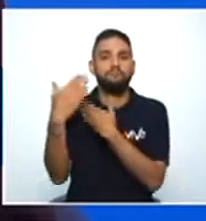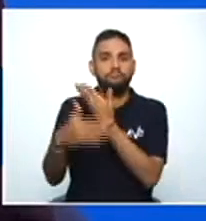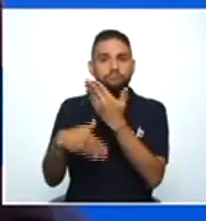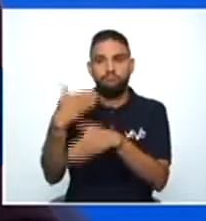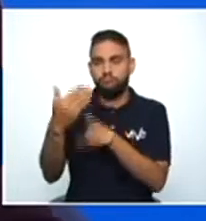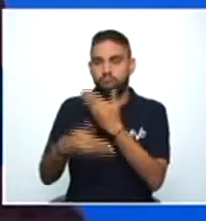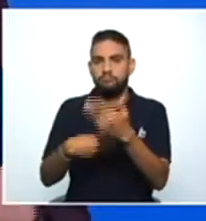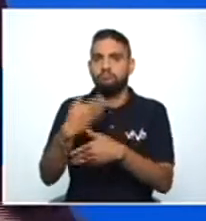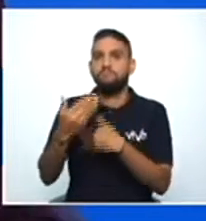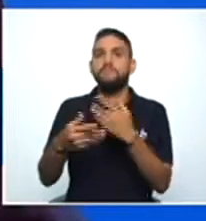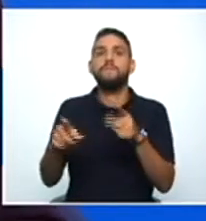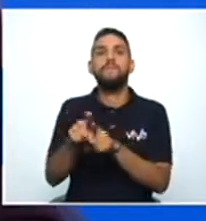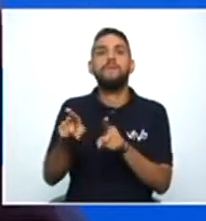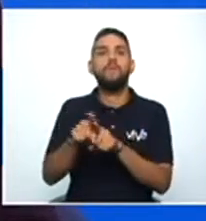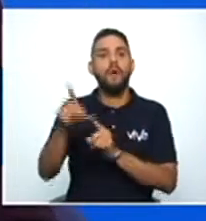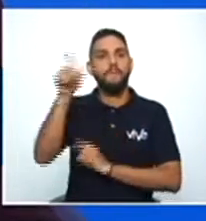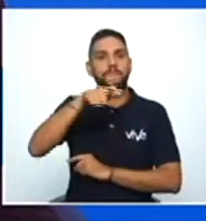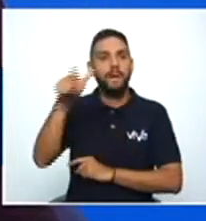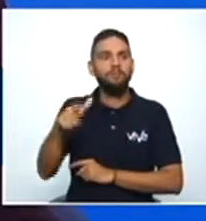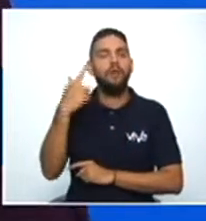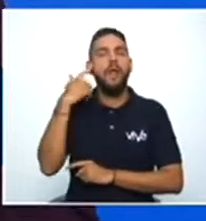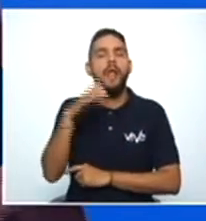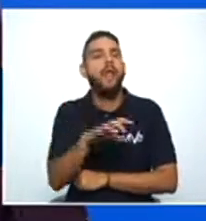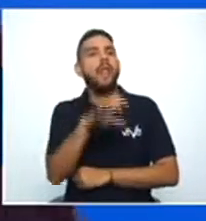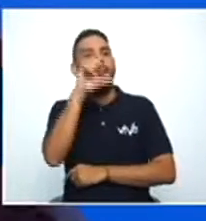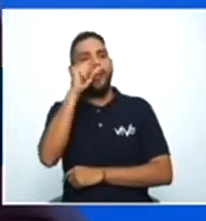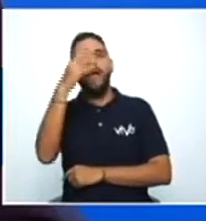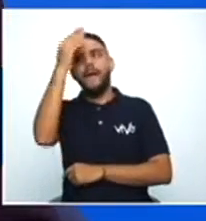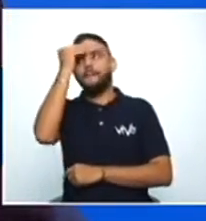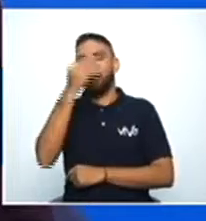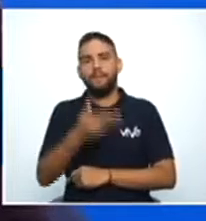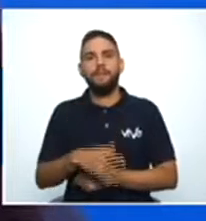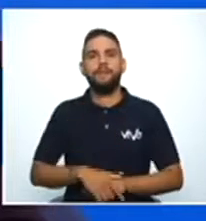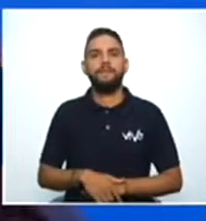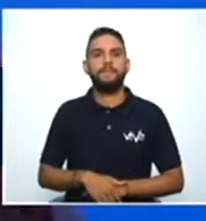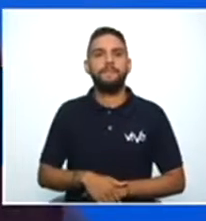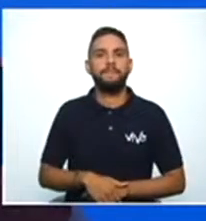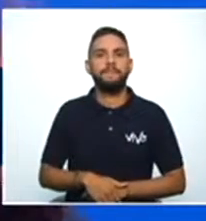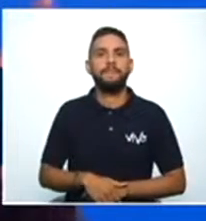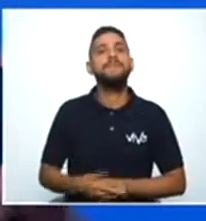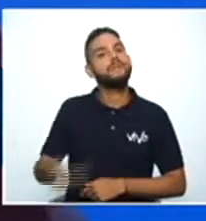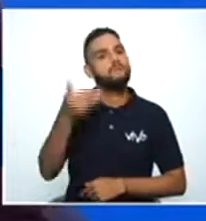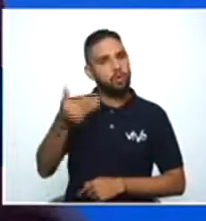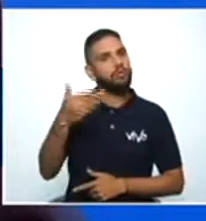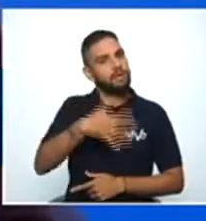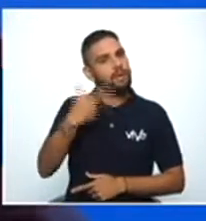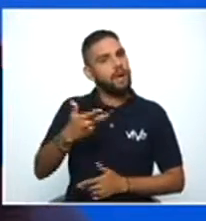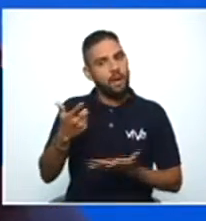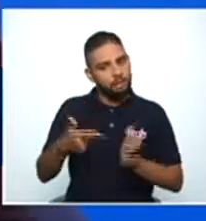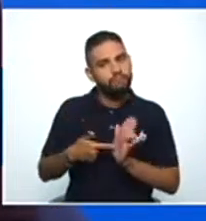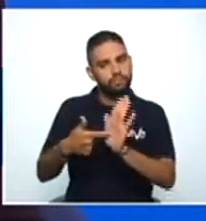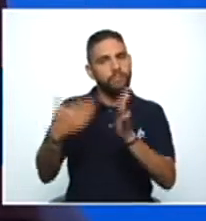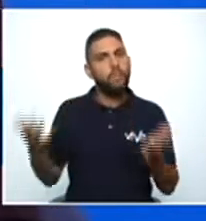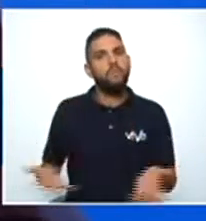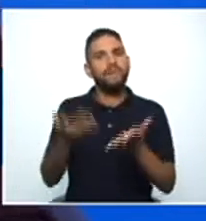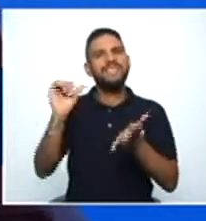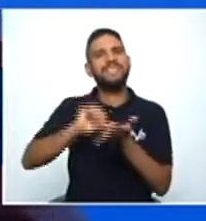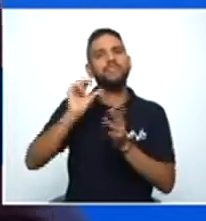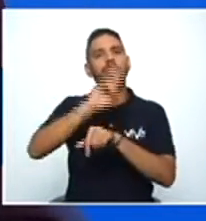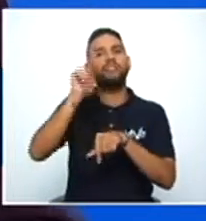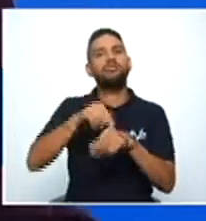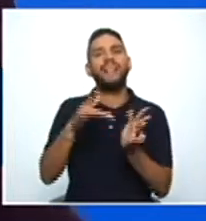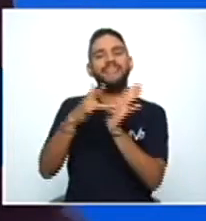se convierta en parte de lo que es el imaginario colectivo y eso creo que es uno de los de los elementos fundamentales que nosotros queremos impulsar dentro de la institución de centro nacional